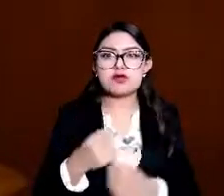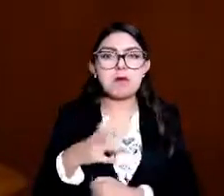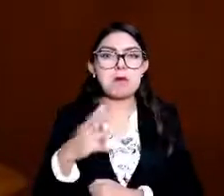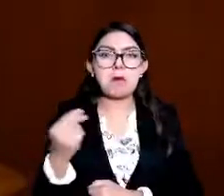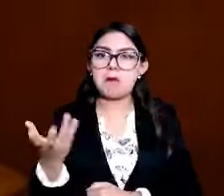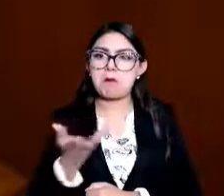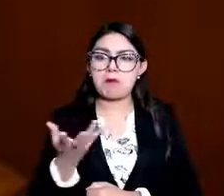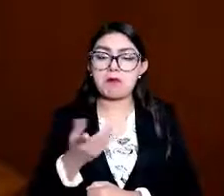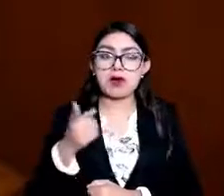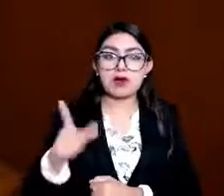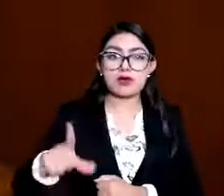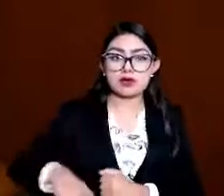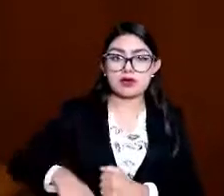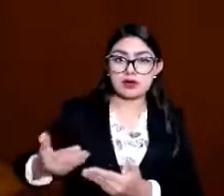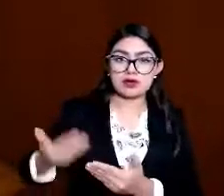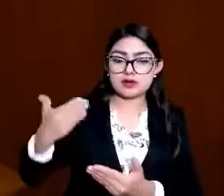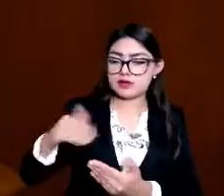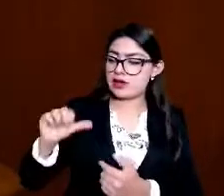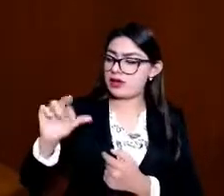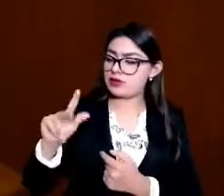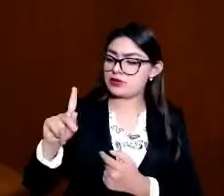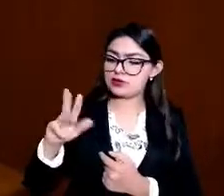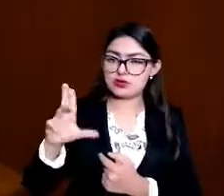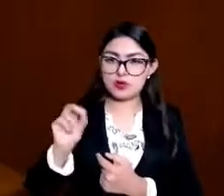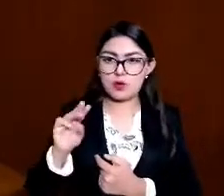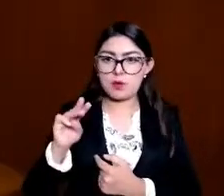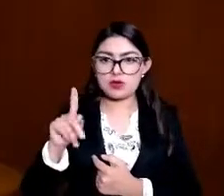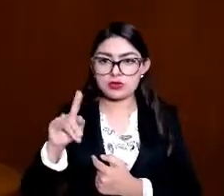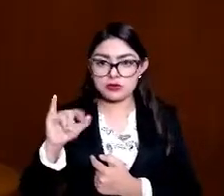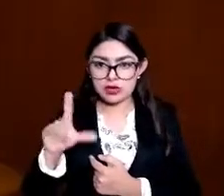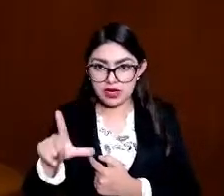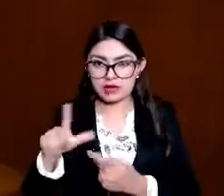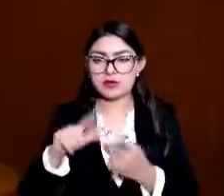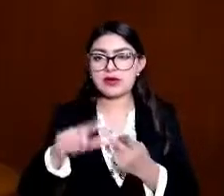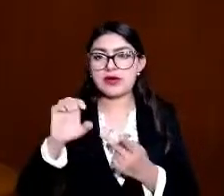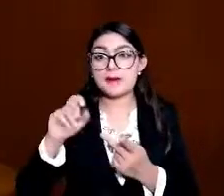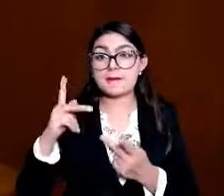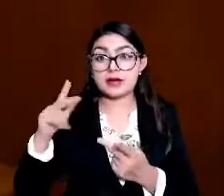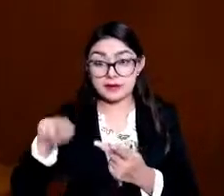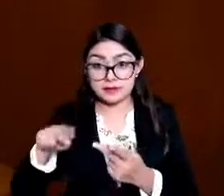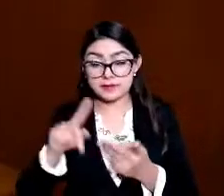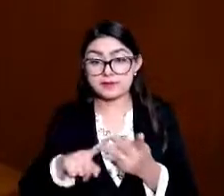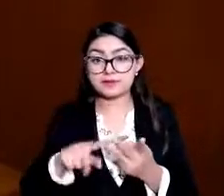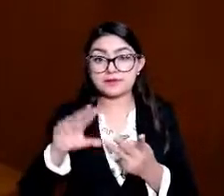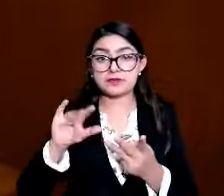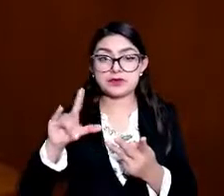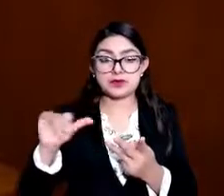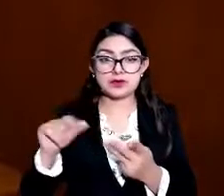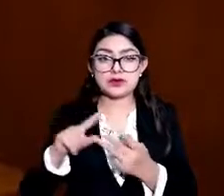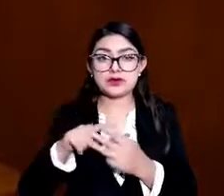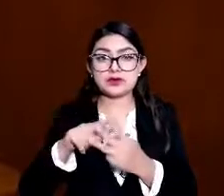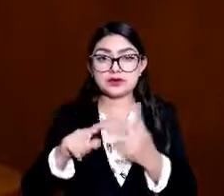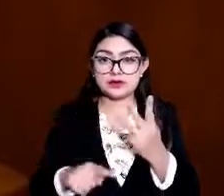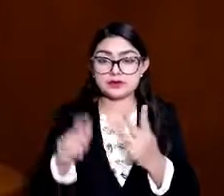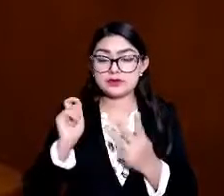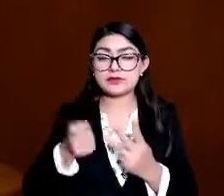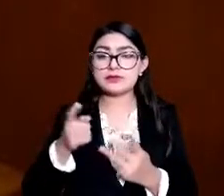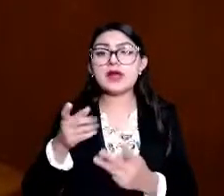Montiel, Enrique Peña Nieto y Erubiel Ávila Villegas se autorizaron 446 conjuntos urbanos